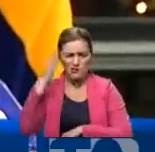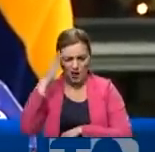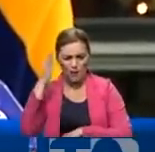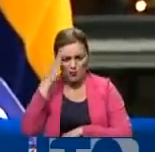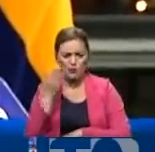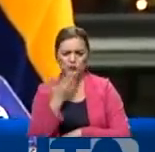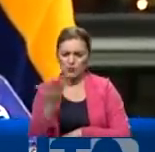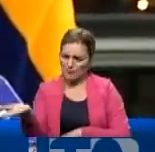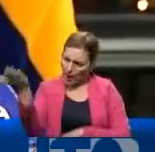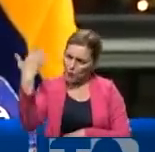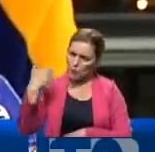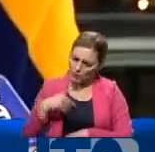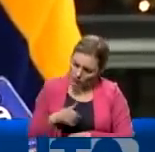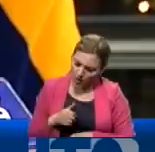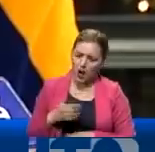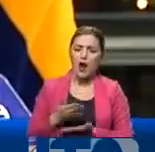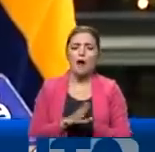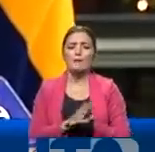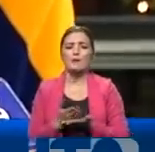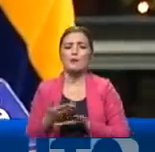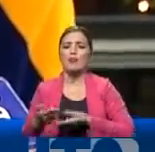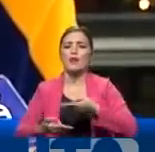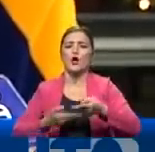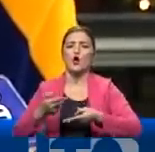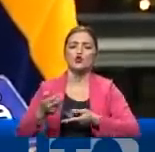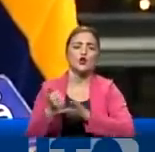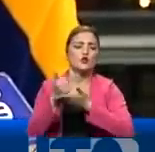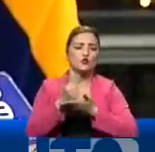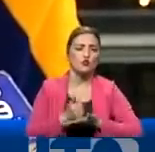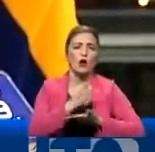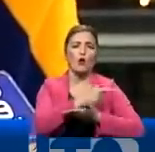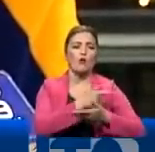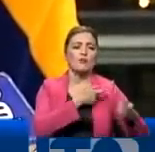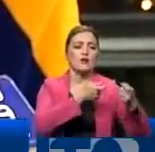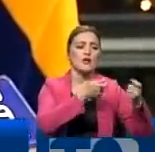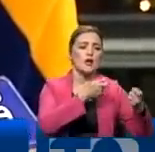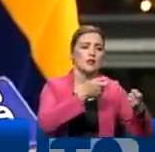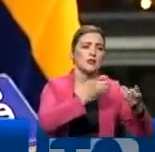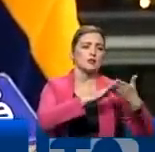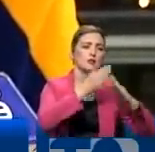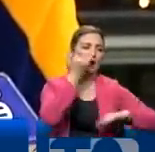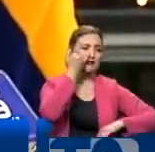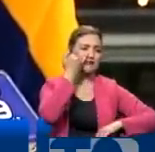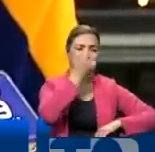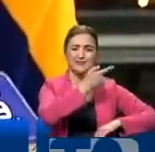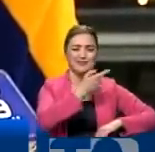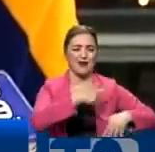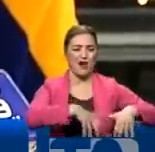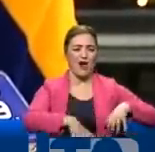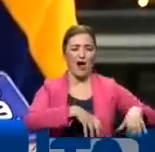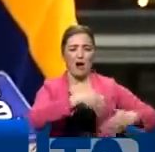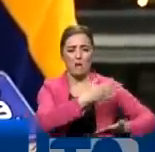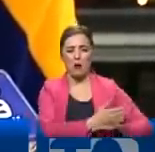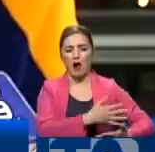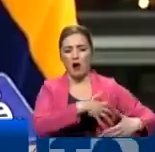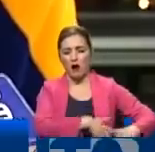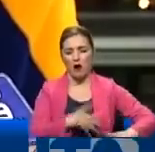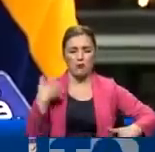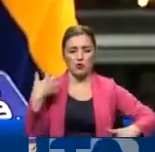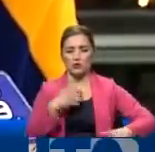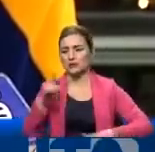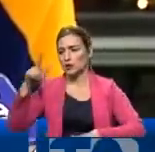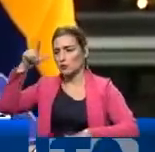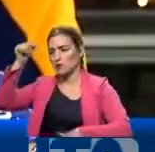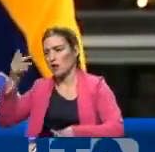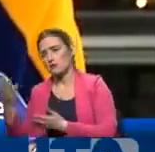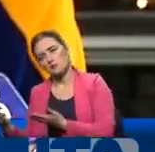ser mediadores entre los dirigentes del paro y el gobierno nacional a fin de buscar soluciones